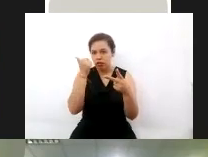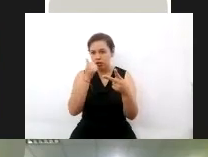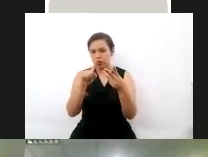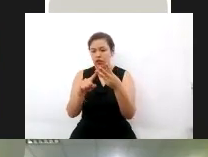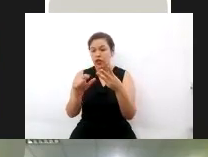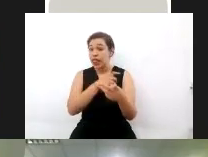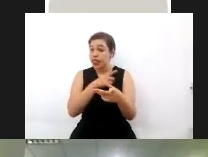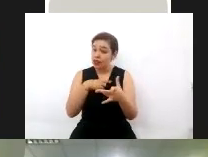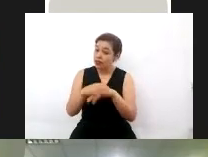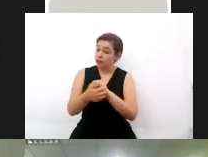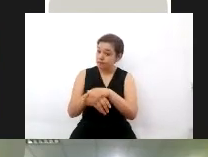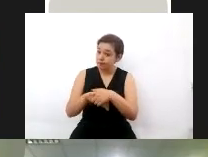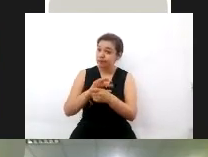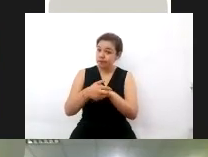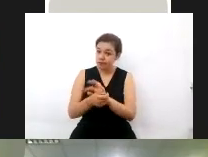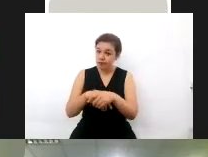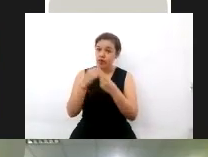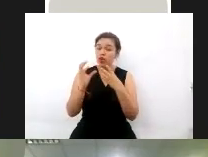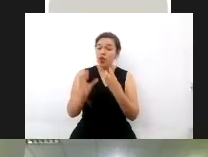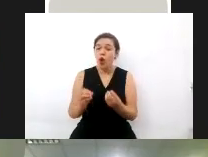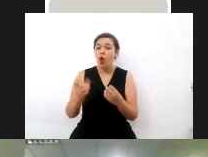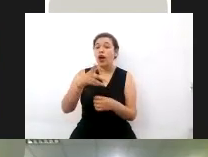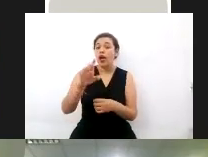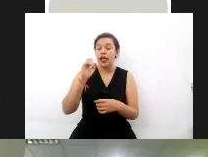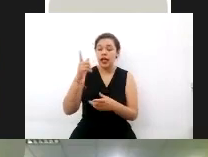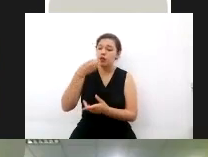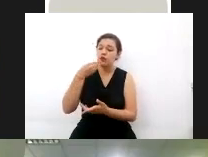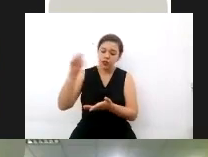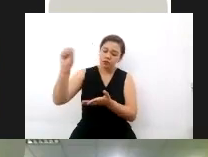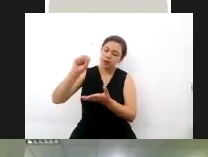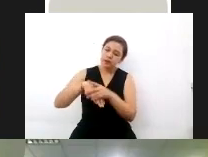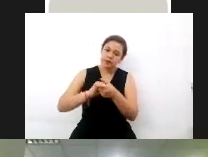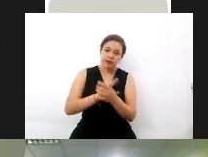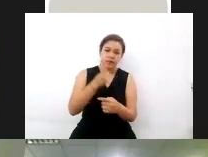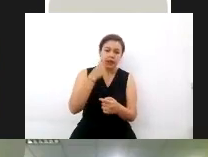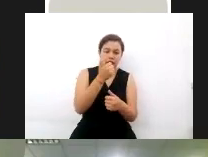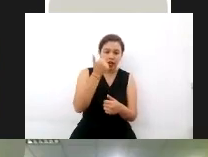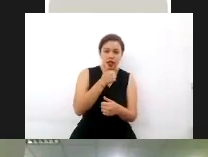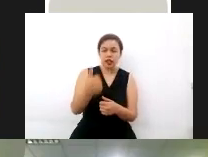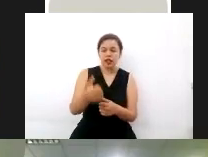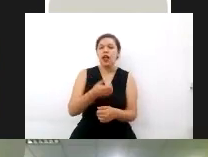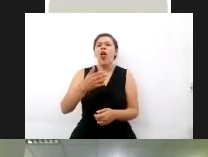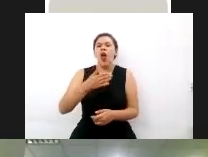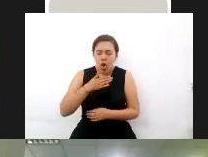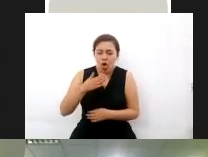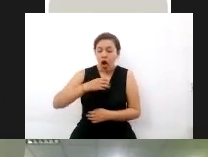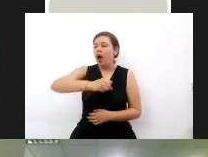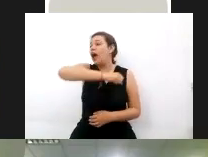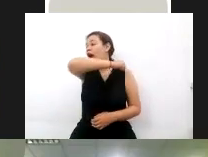lavado constante o bien desinfección con gel. Si tosen o estornudan,